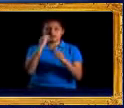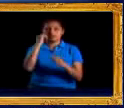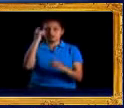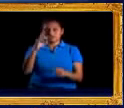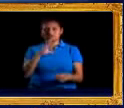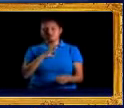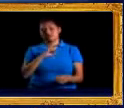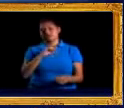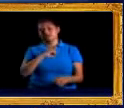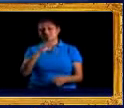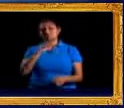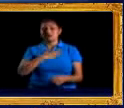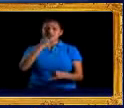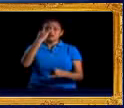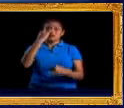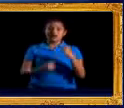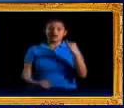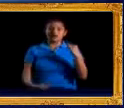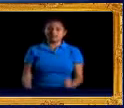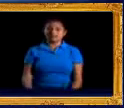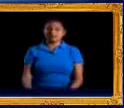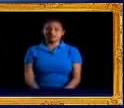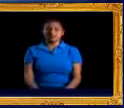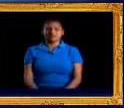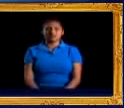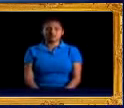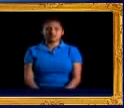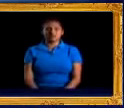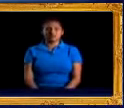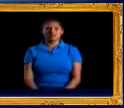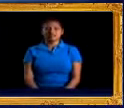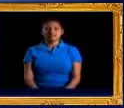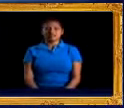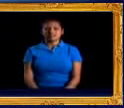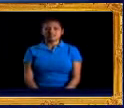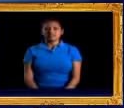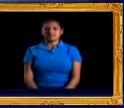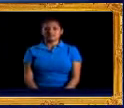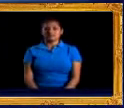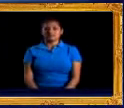tiempo se me ha ido, hermano, y tenía ahí algunos otros datos